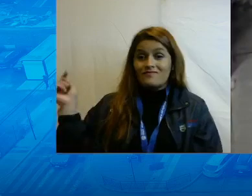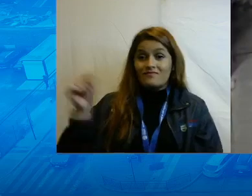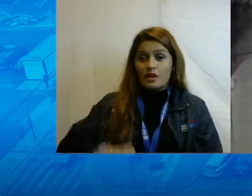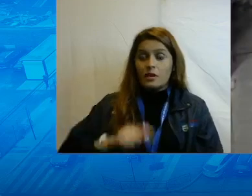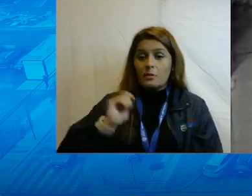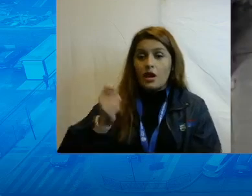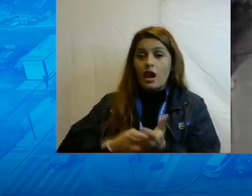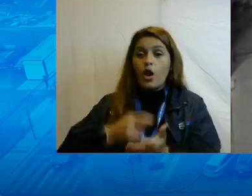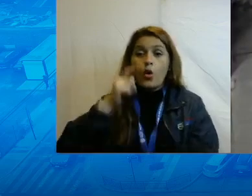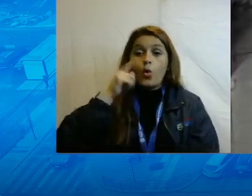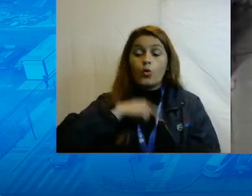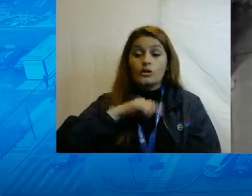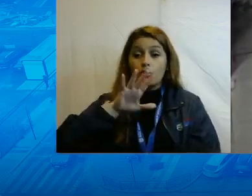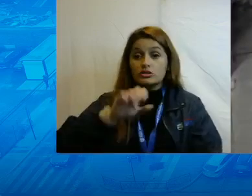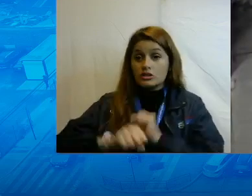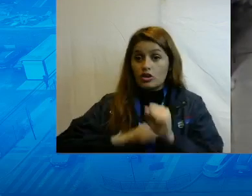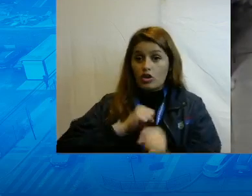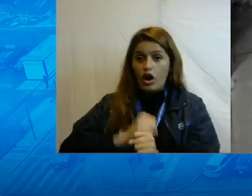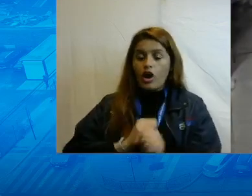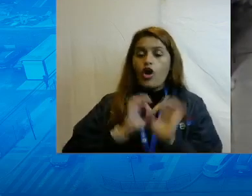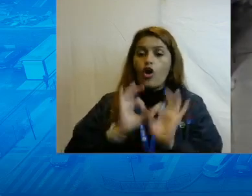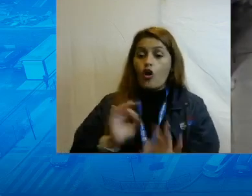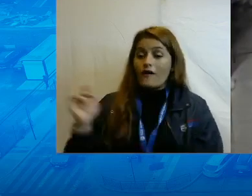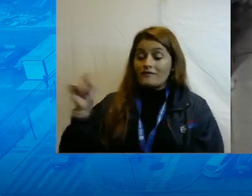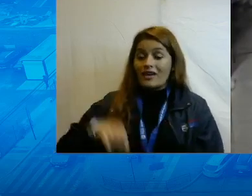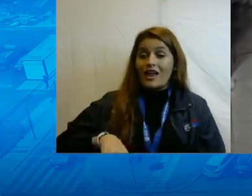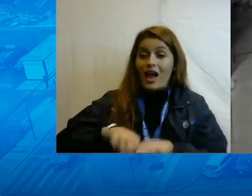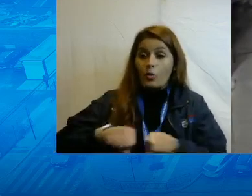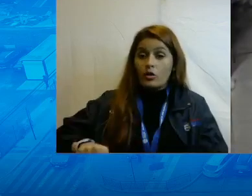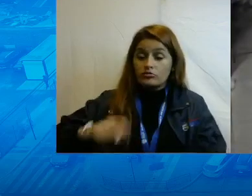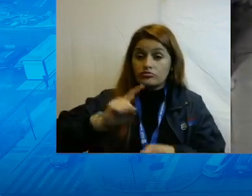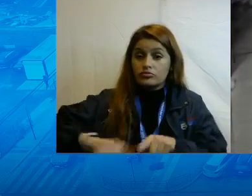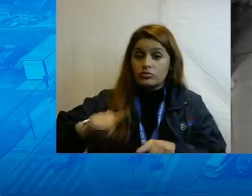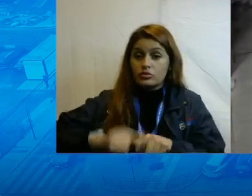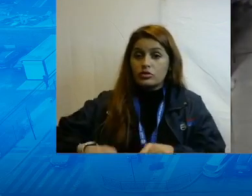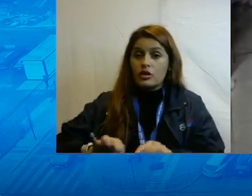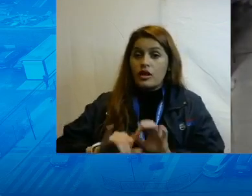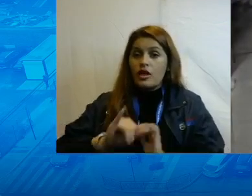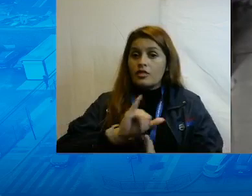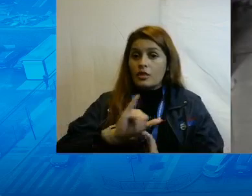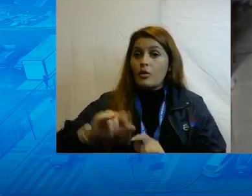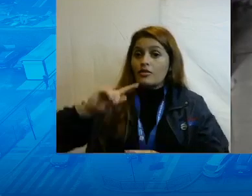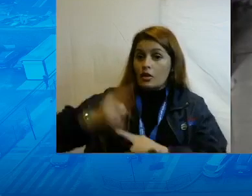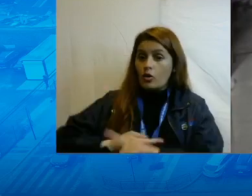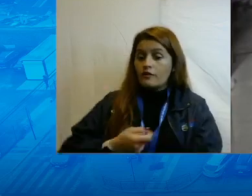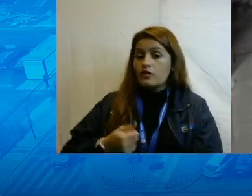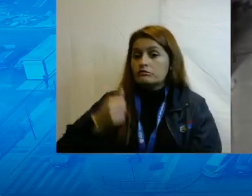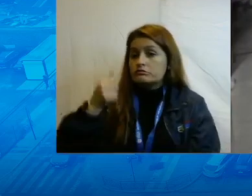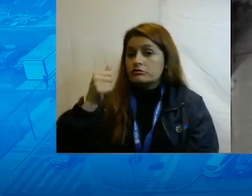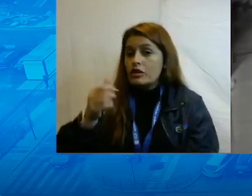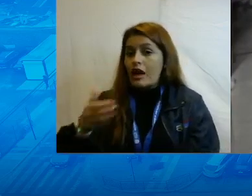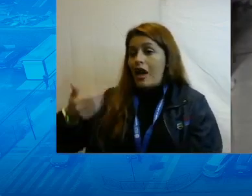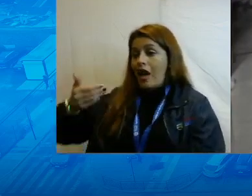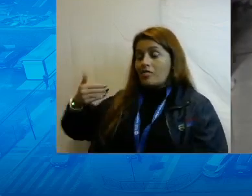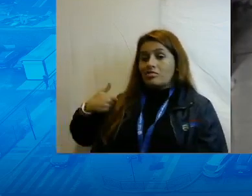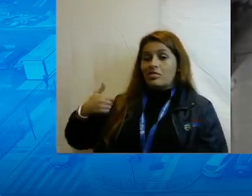últimos 5 años, los paga o realiza un convenio y queda liberado y nunca más le van a cobrar todos los años